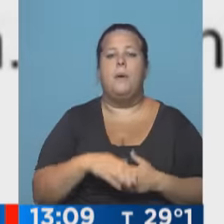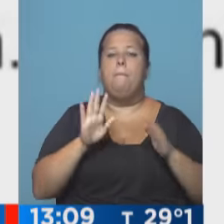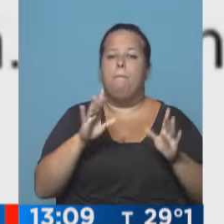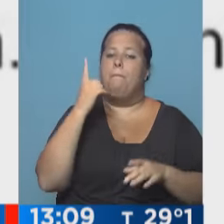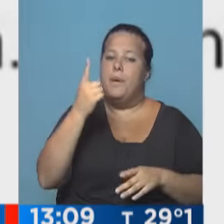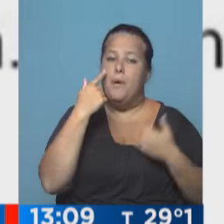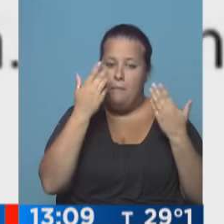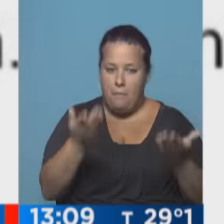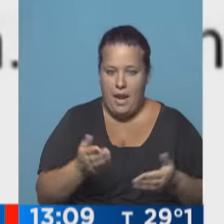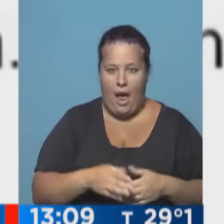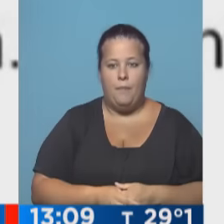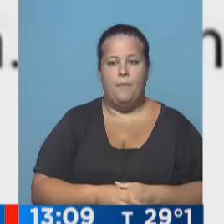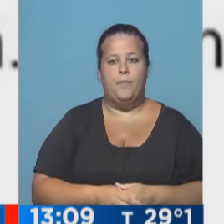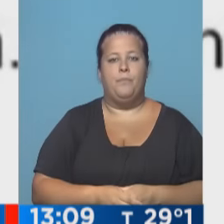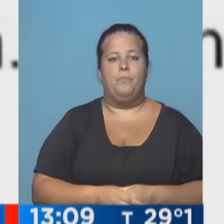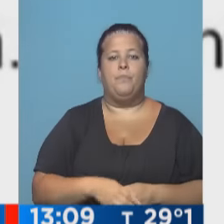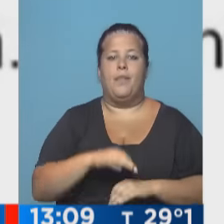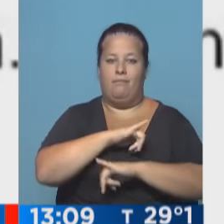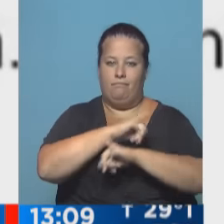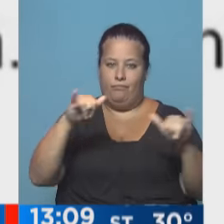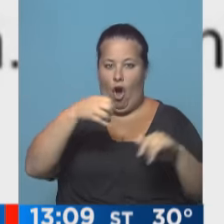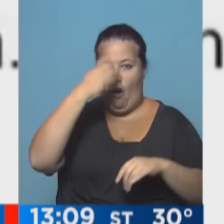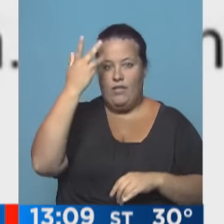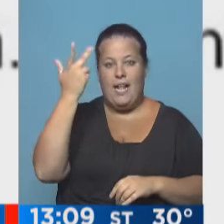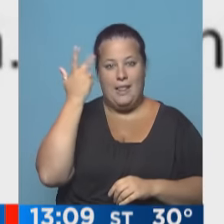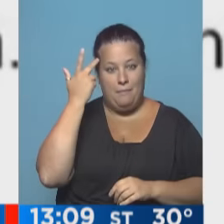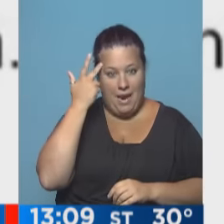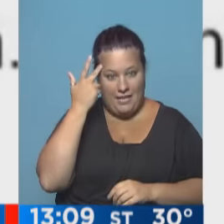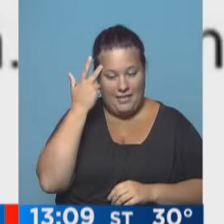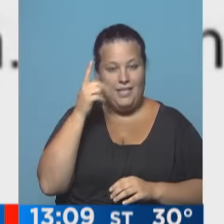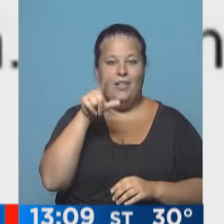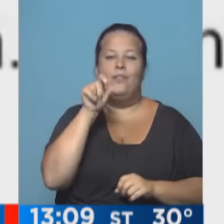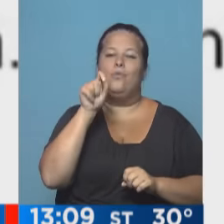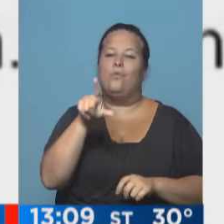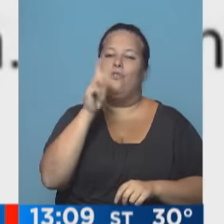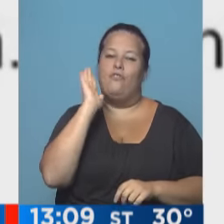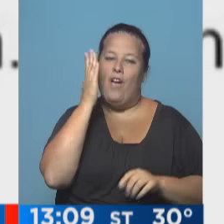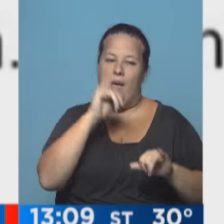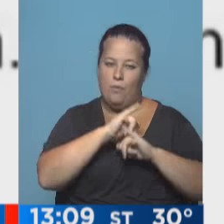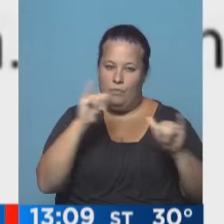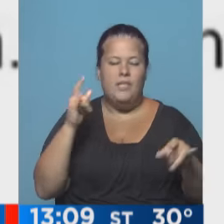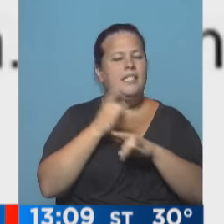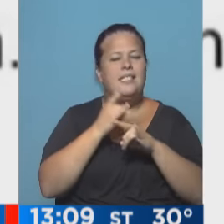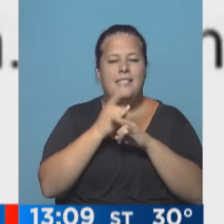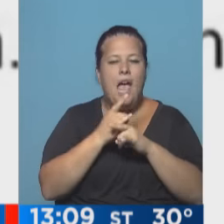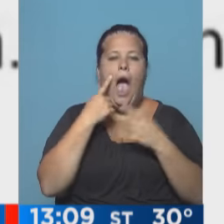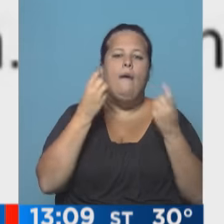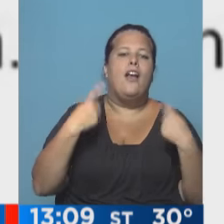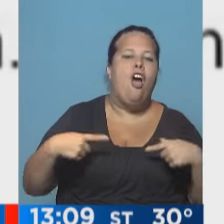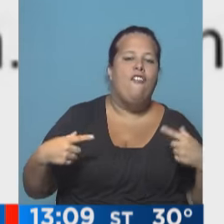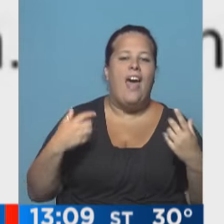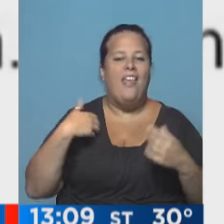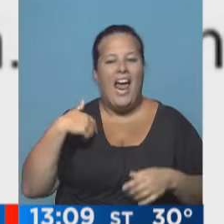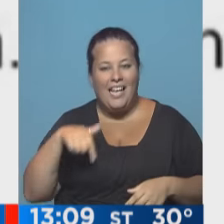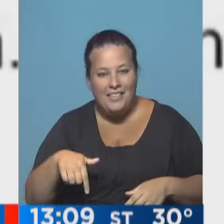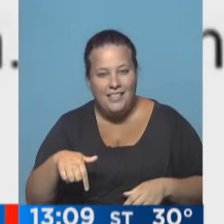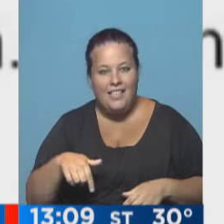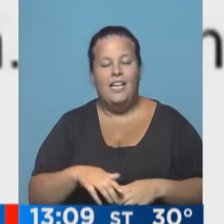antes vemos el comunicado oficial de Leo Messi a través de su página de Facebook, que siempre está pendiente de lo que sucede en la